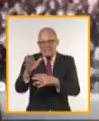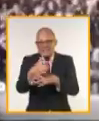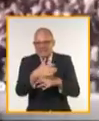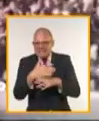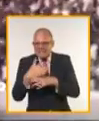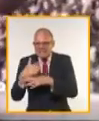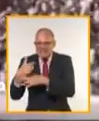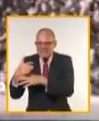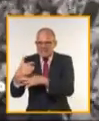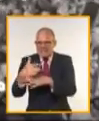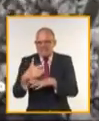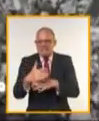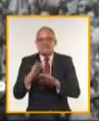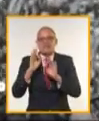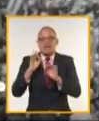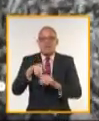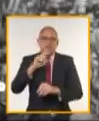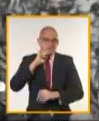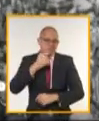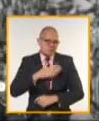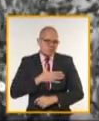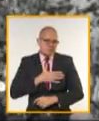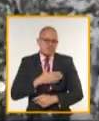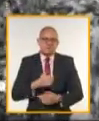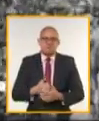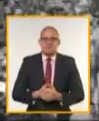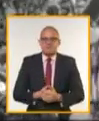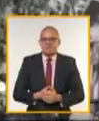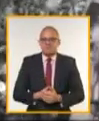7ª Flota Yanqui.